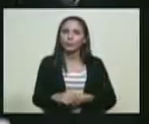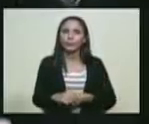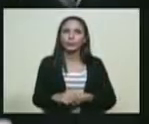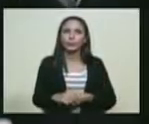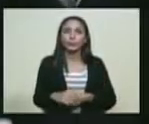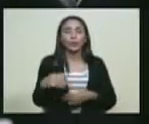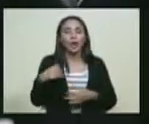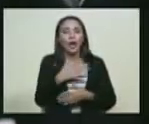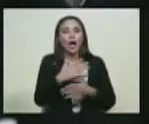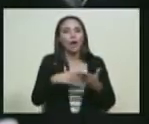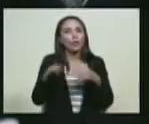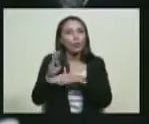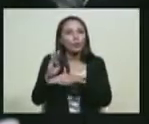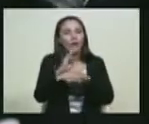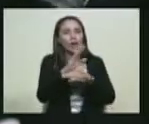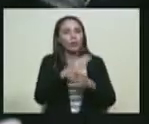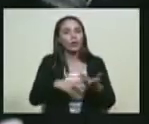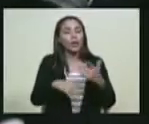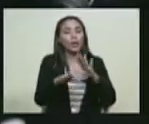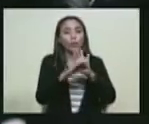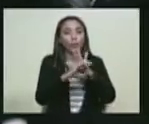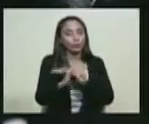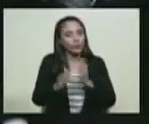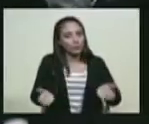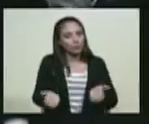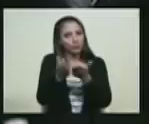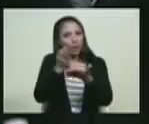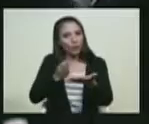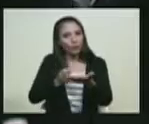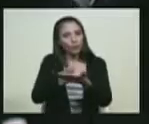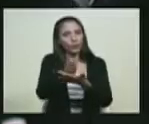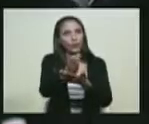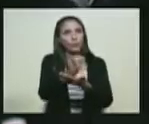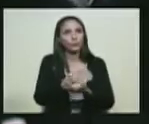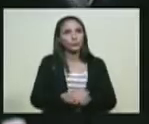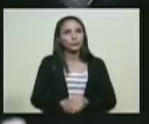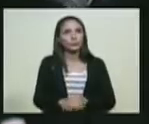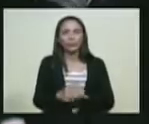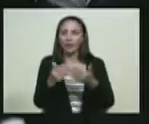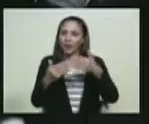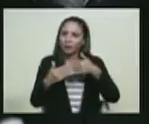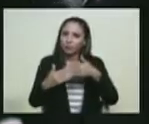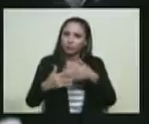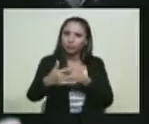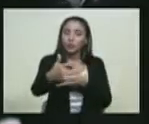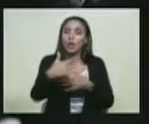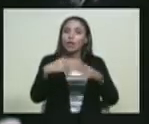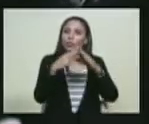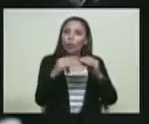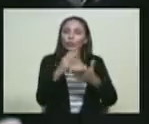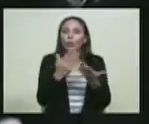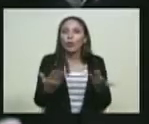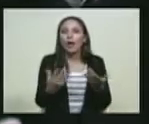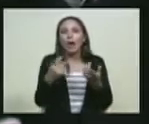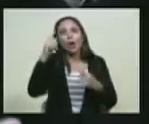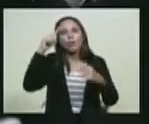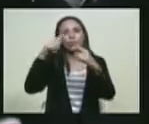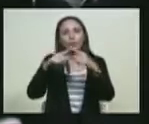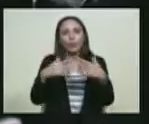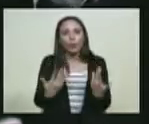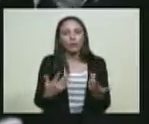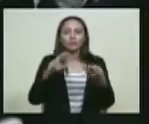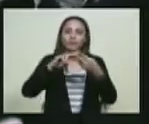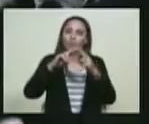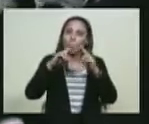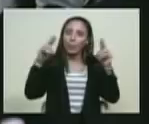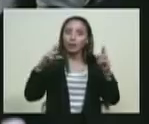la protección de la Asamblea Nacional Constituyente, avancemos, avancemos, aceleremos, que todo sea por la paz y por la